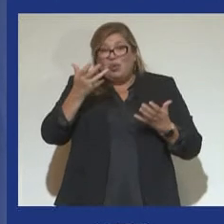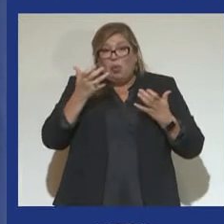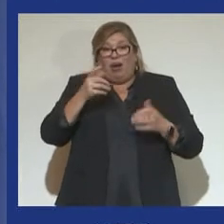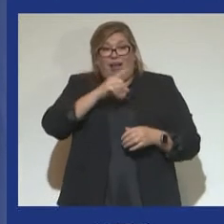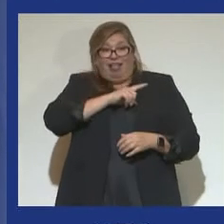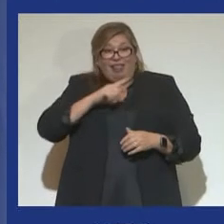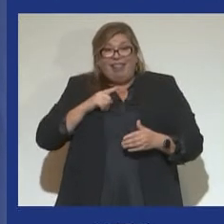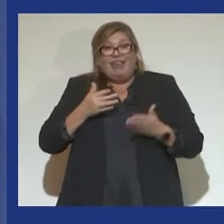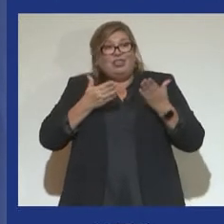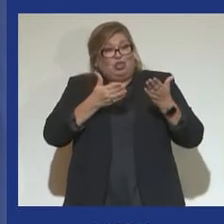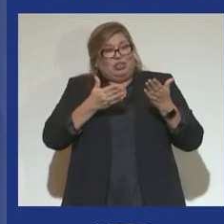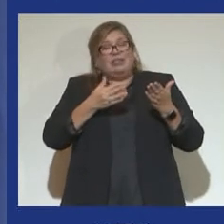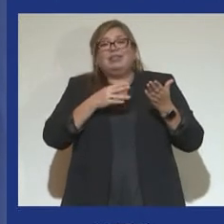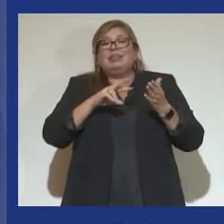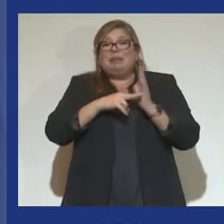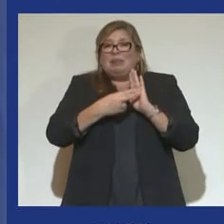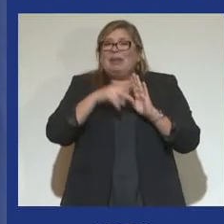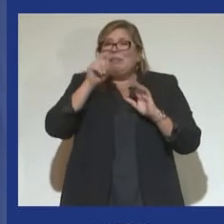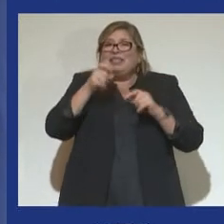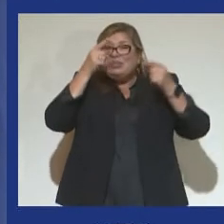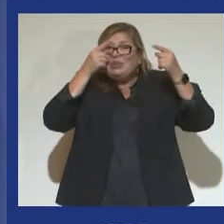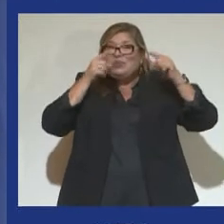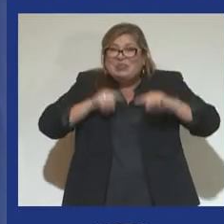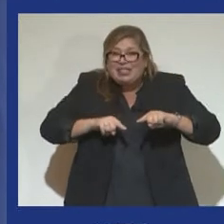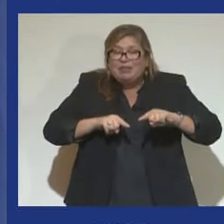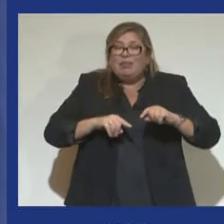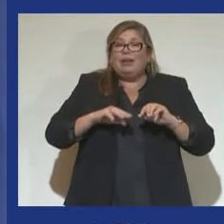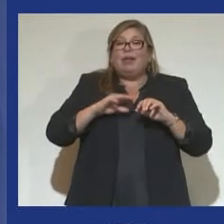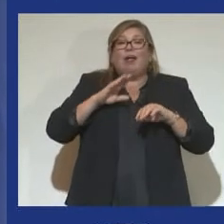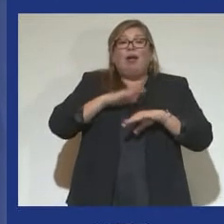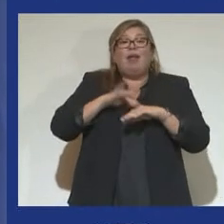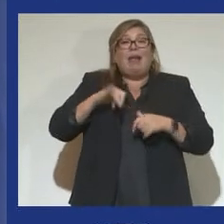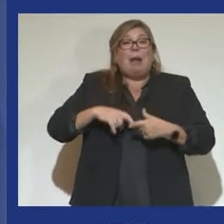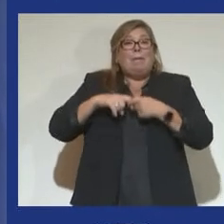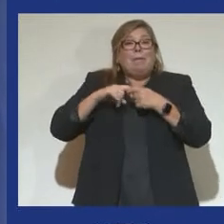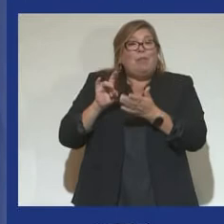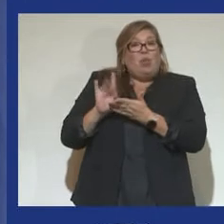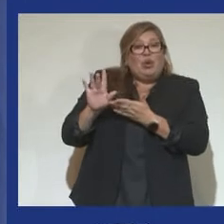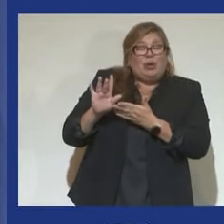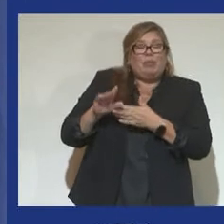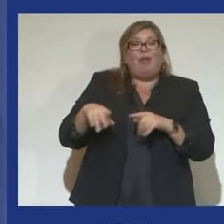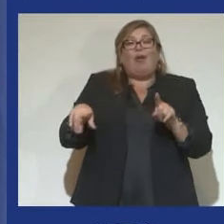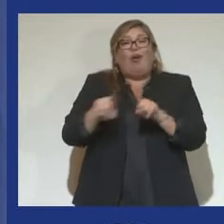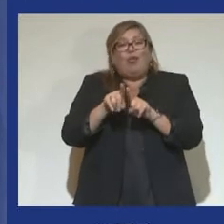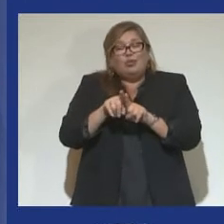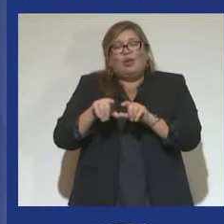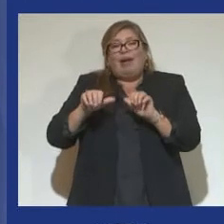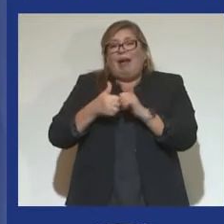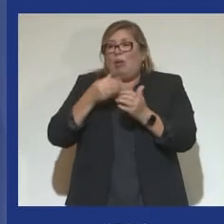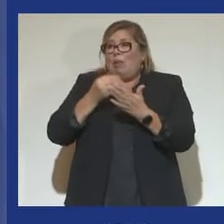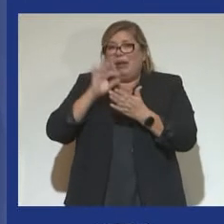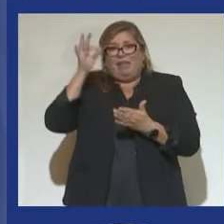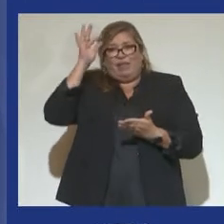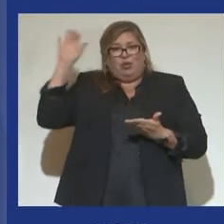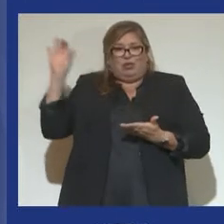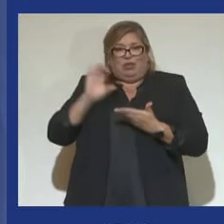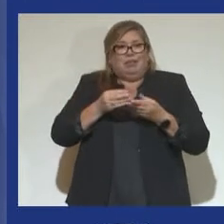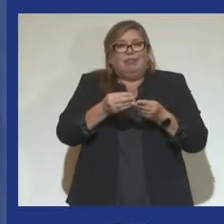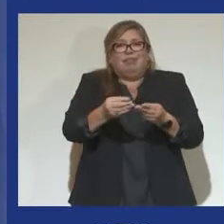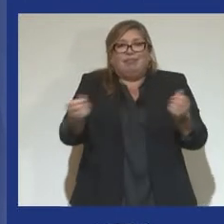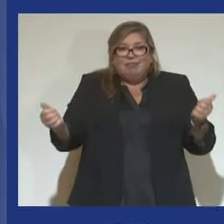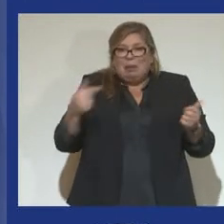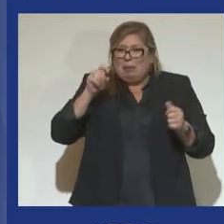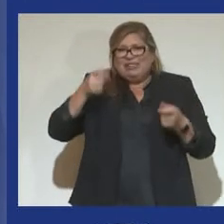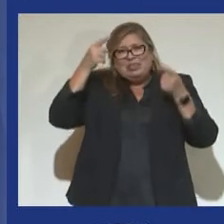hay que tener un acuerdo muy muy pronto tanto en cuanto al moratorio de desalojos como a la distribución de ese dinero federal